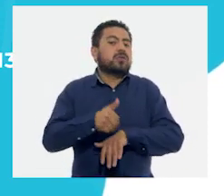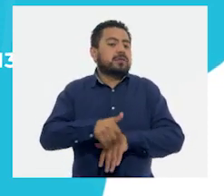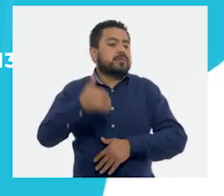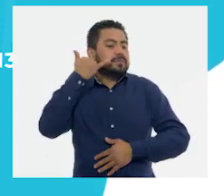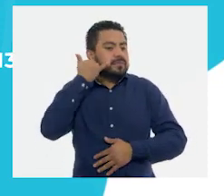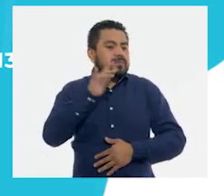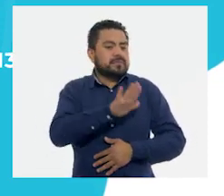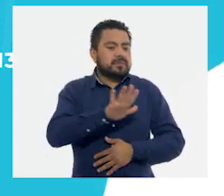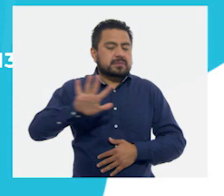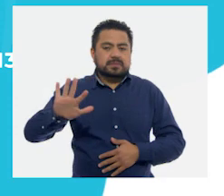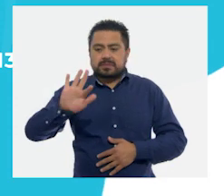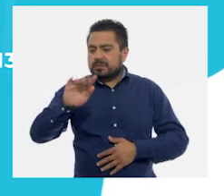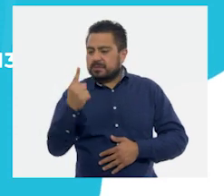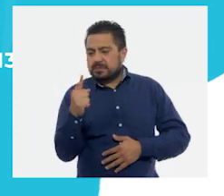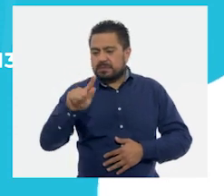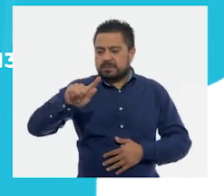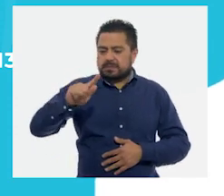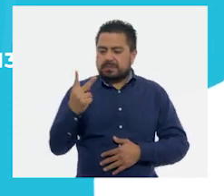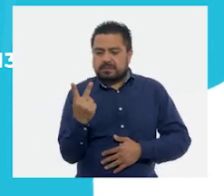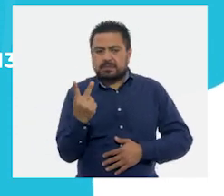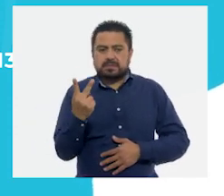teléfono